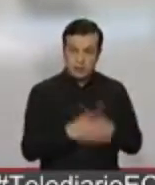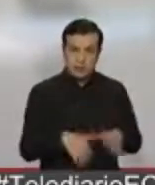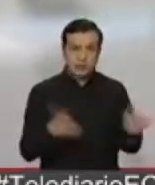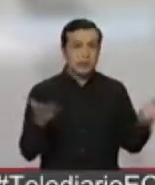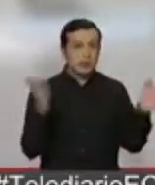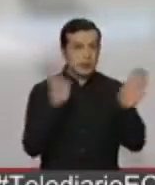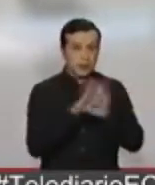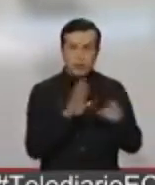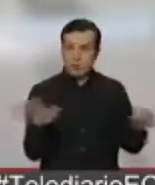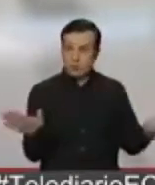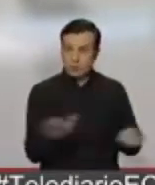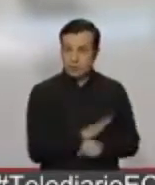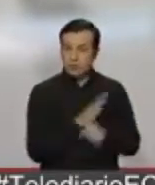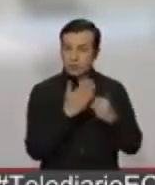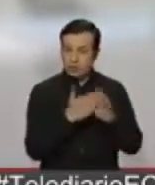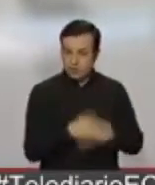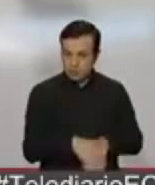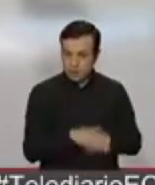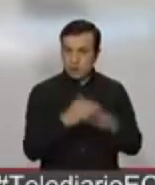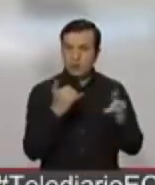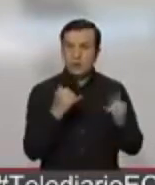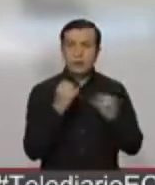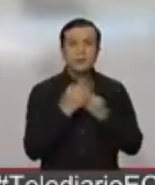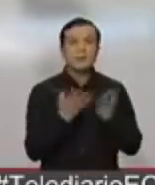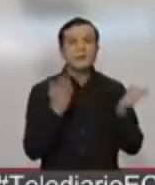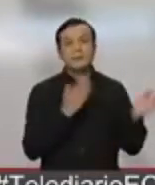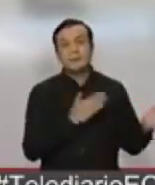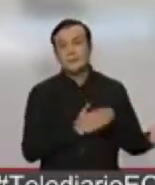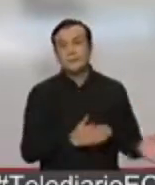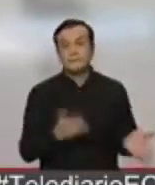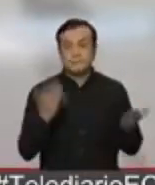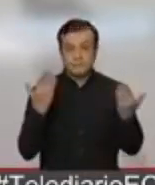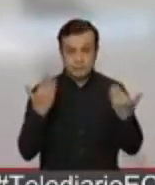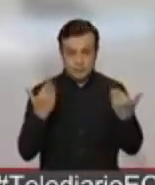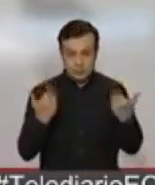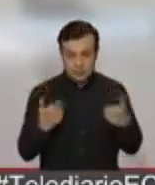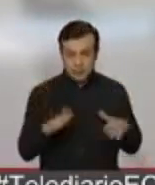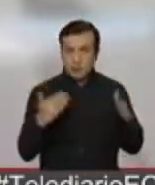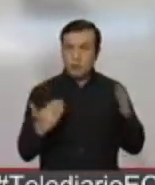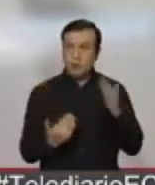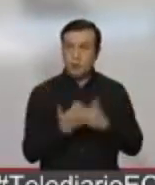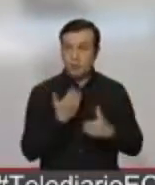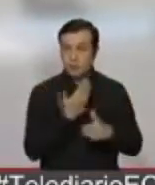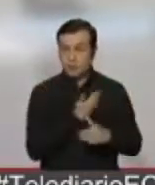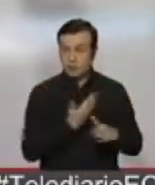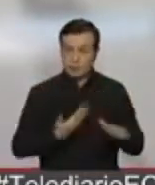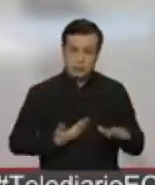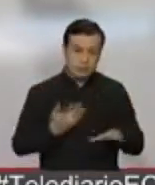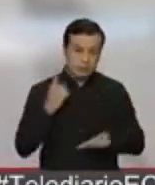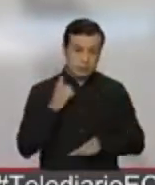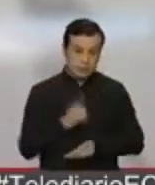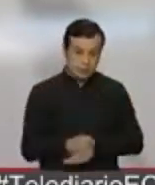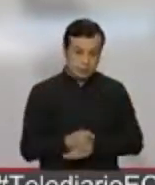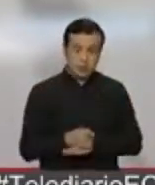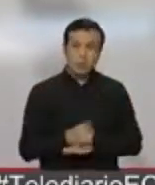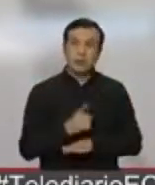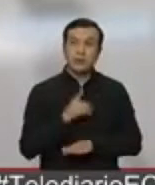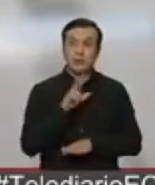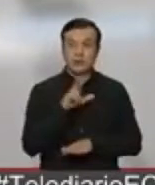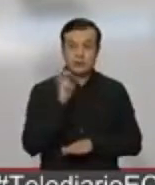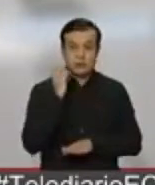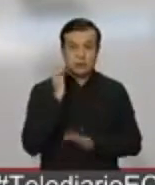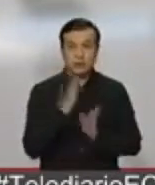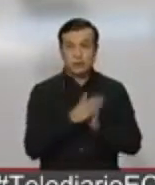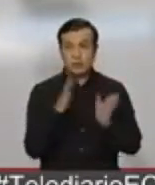totalmente y en este momento nos encontramos después de él decreto ejecutivo donde se da 30 días